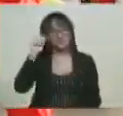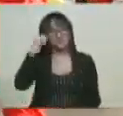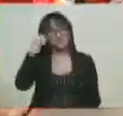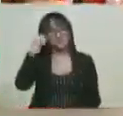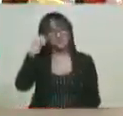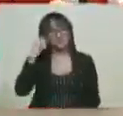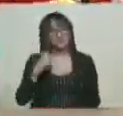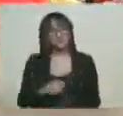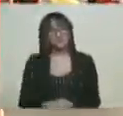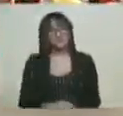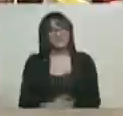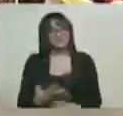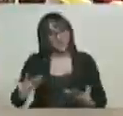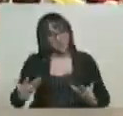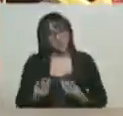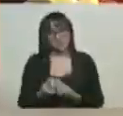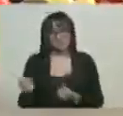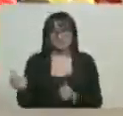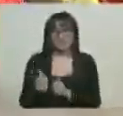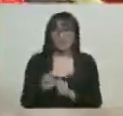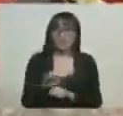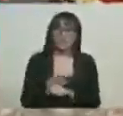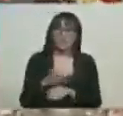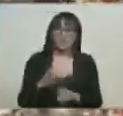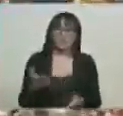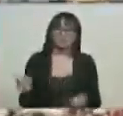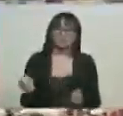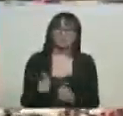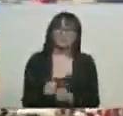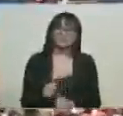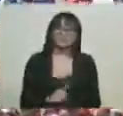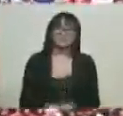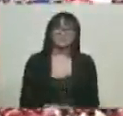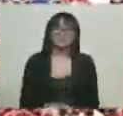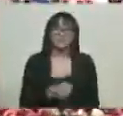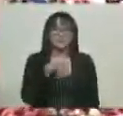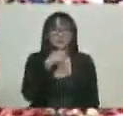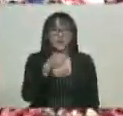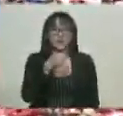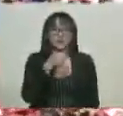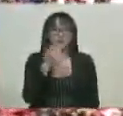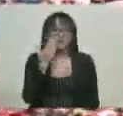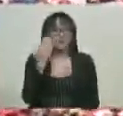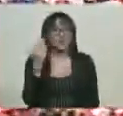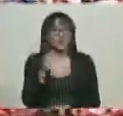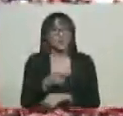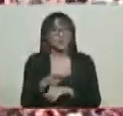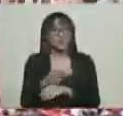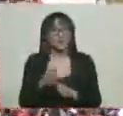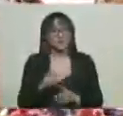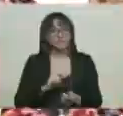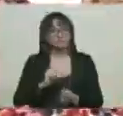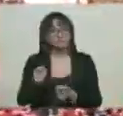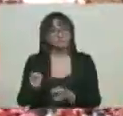Yelitze, acompáñame Yelitze. Un micrófono para la gobernadora.